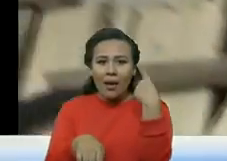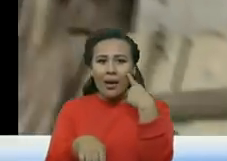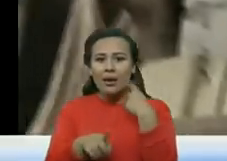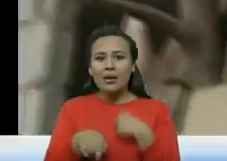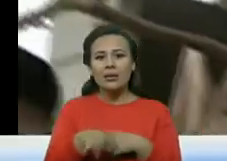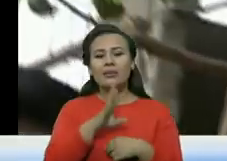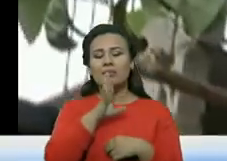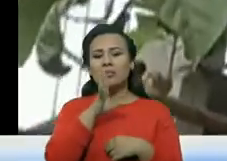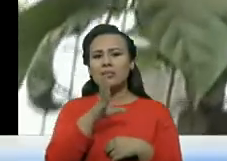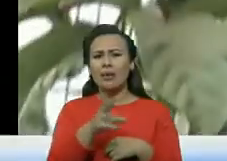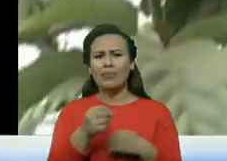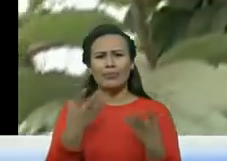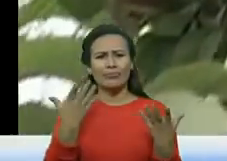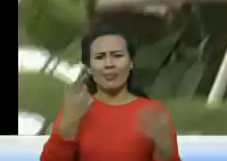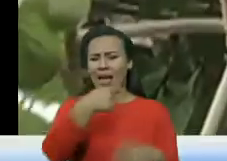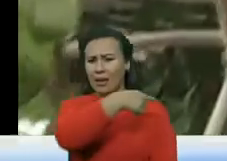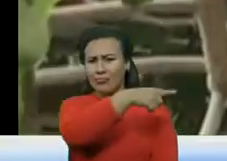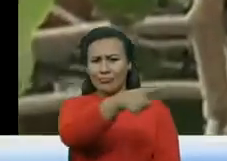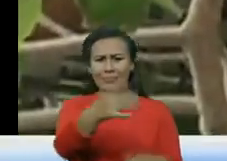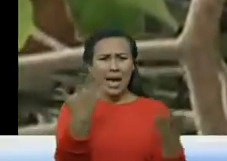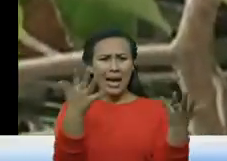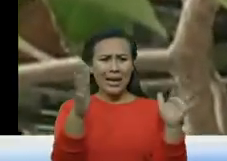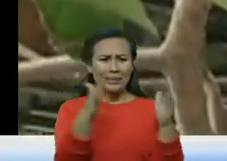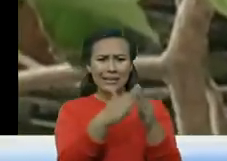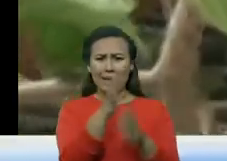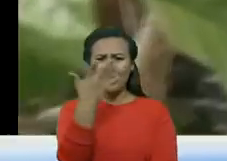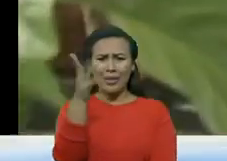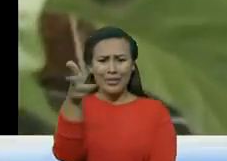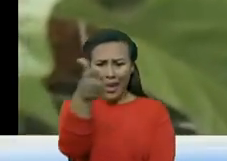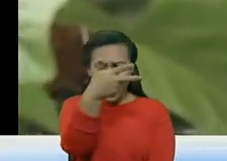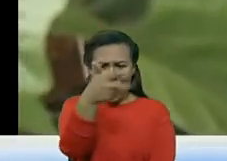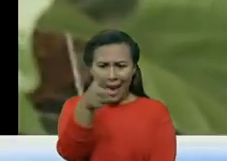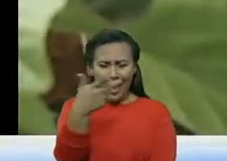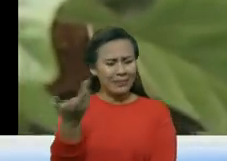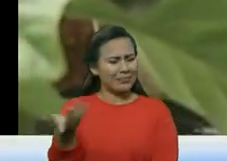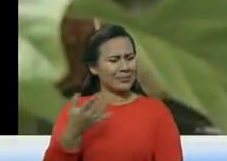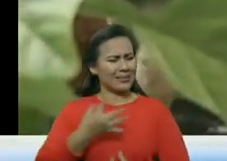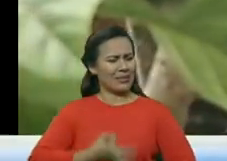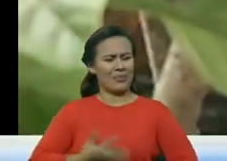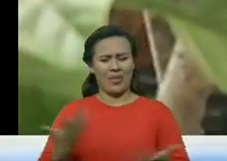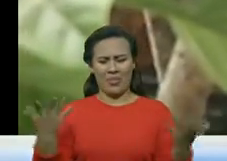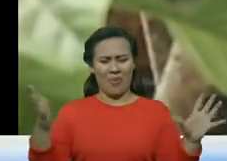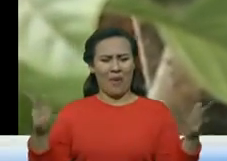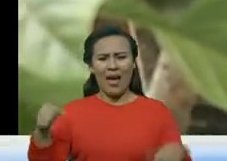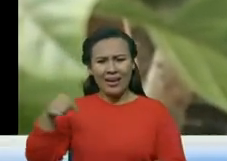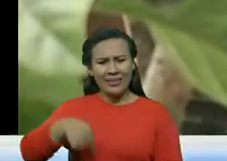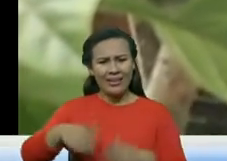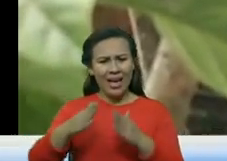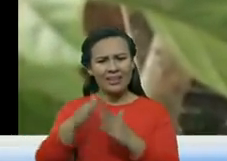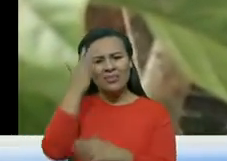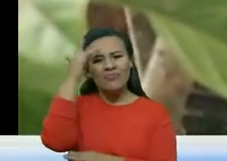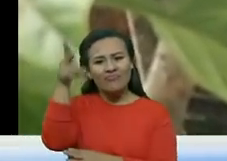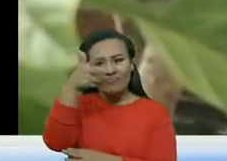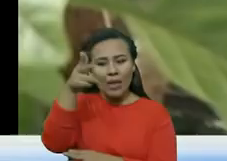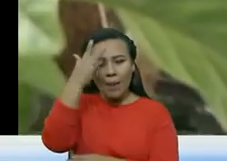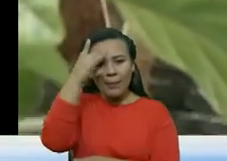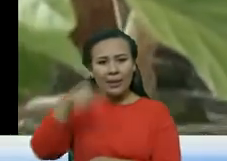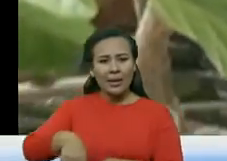ninguna de este tipo de viviendas tiene cámaras que puedan ser de seguridad. Pero realmente es